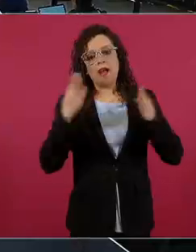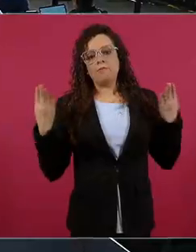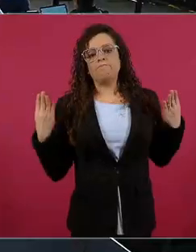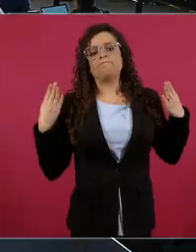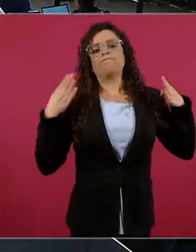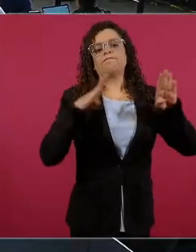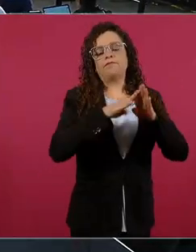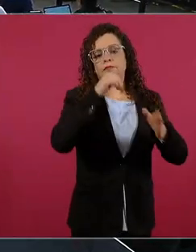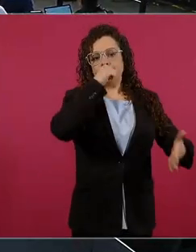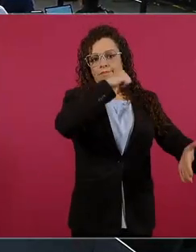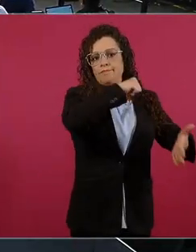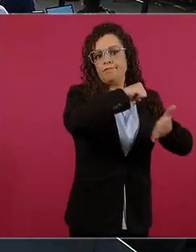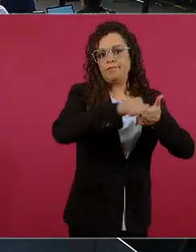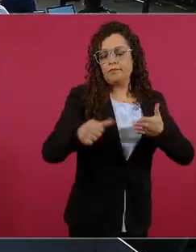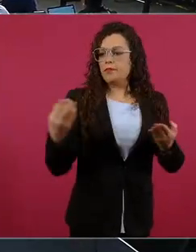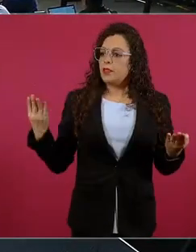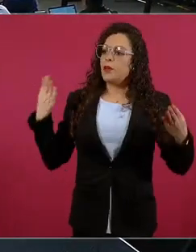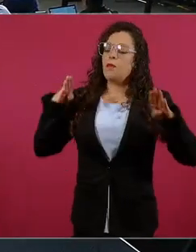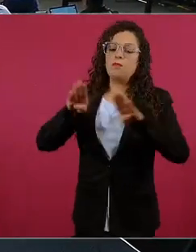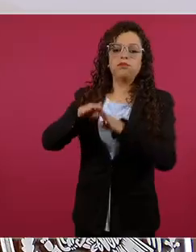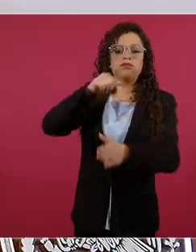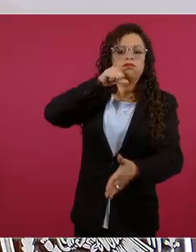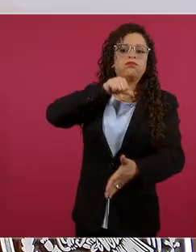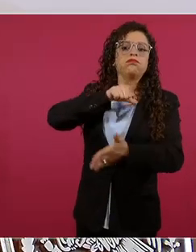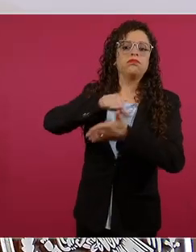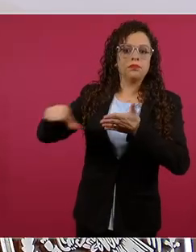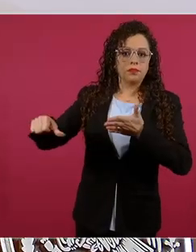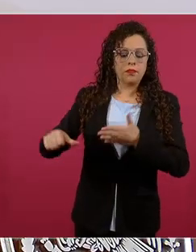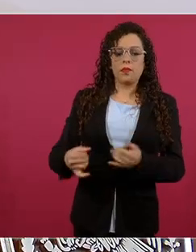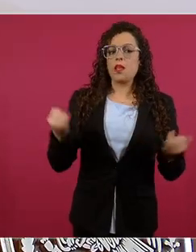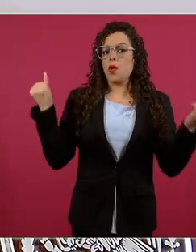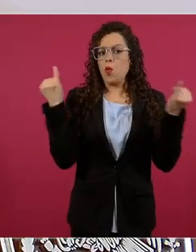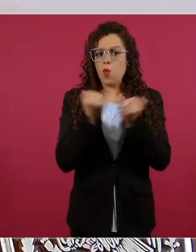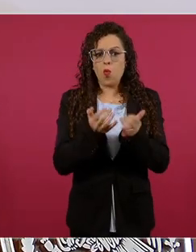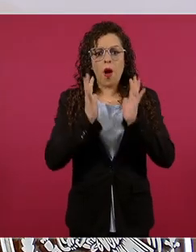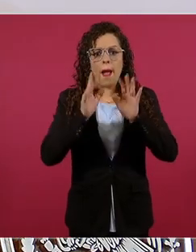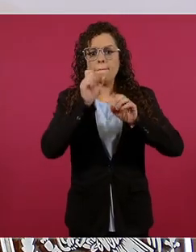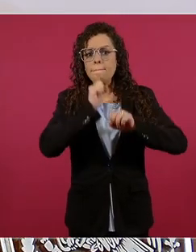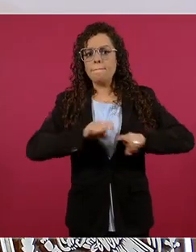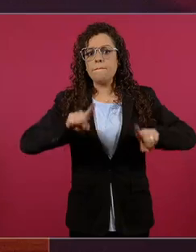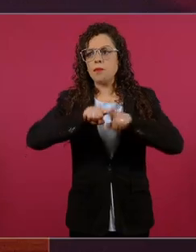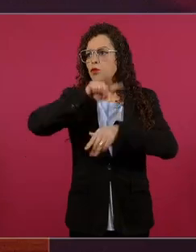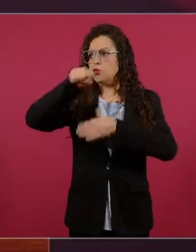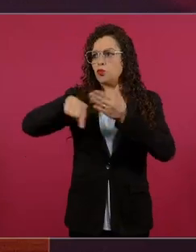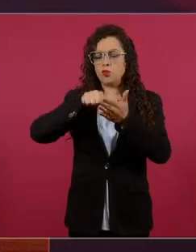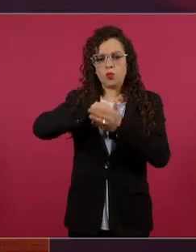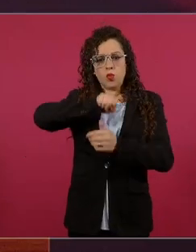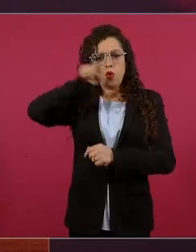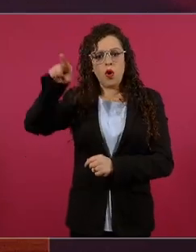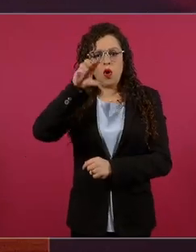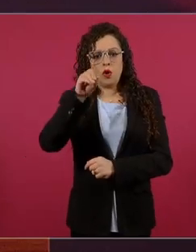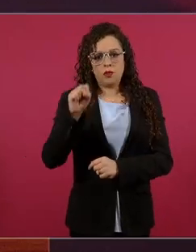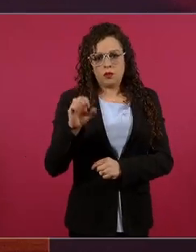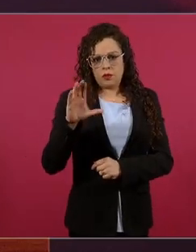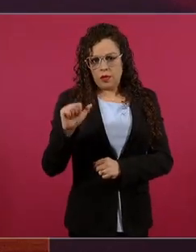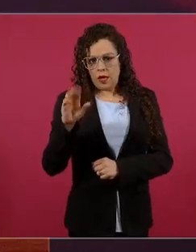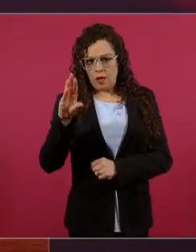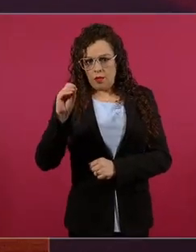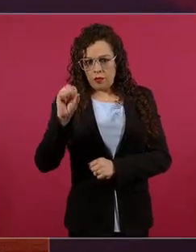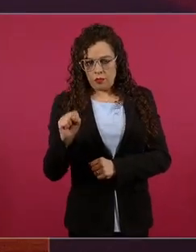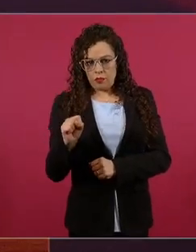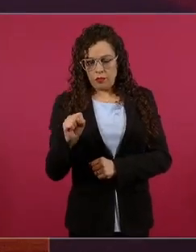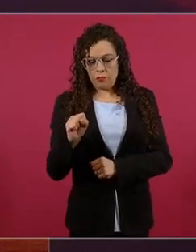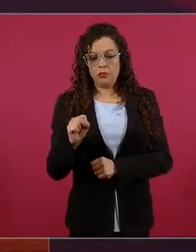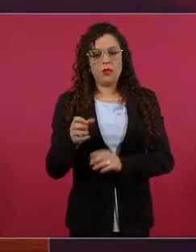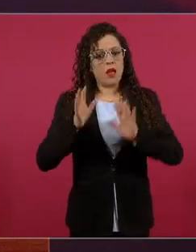hecho actuar. Lo hemos hecho en Los Cabos, también se hizo una especie de